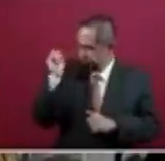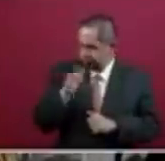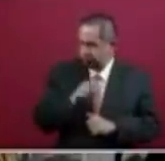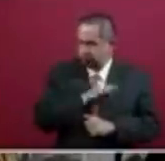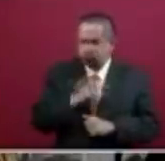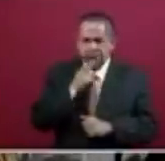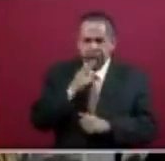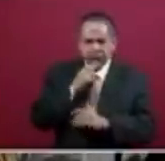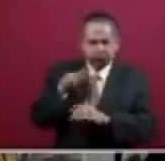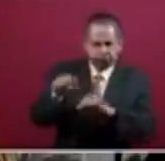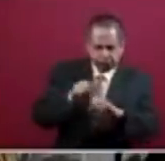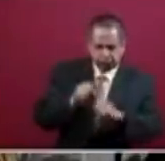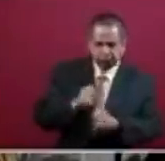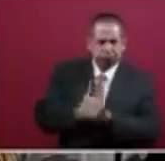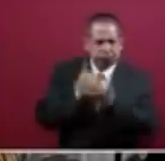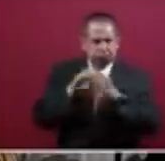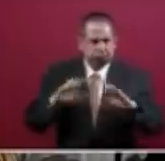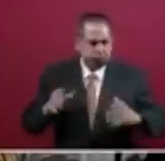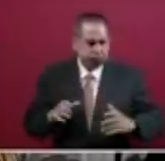y